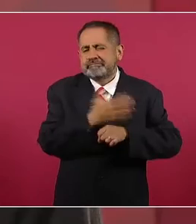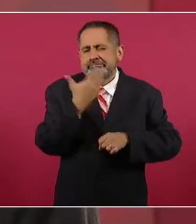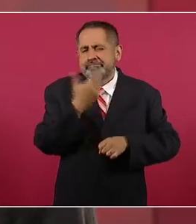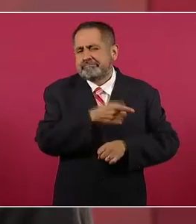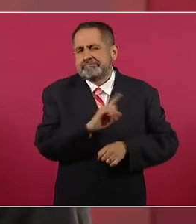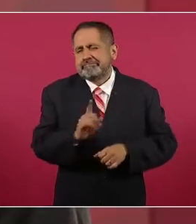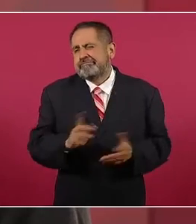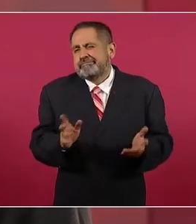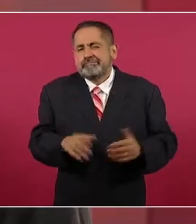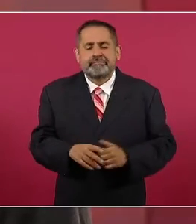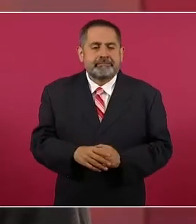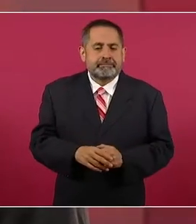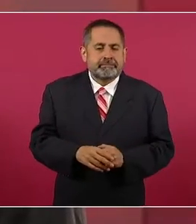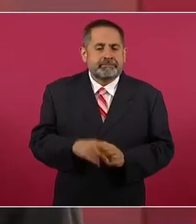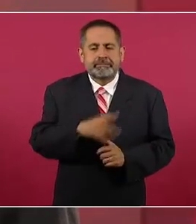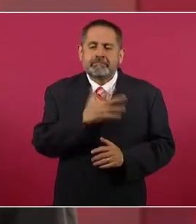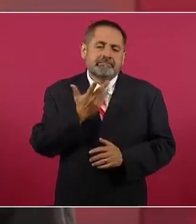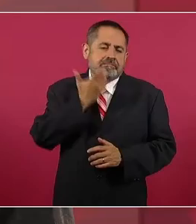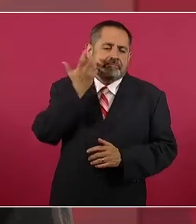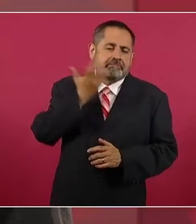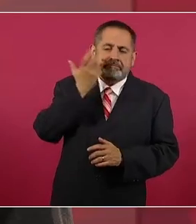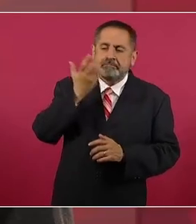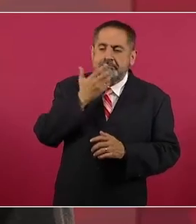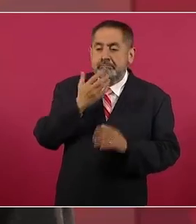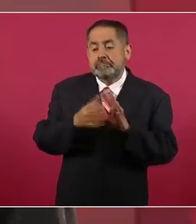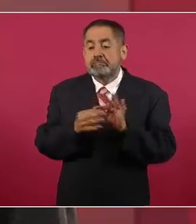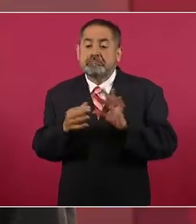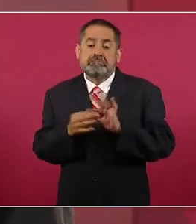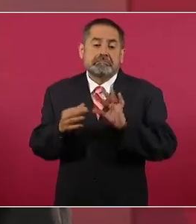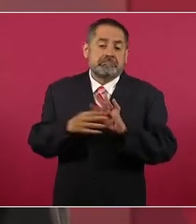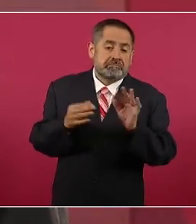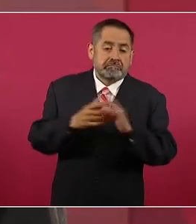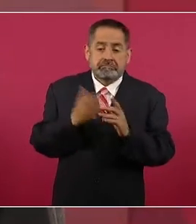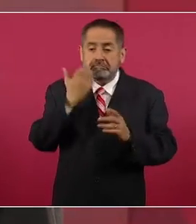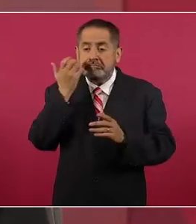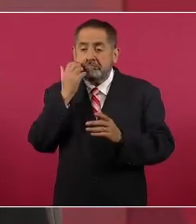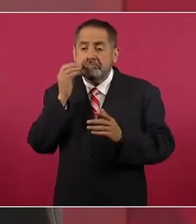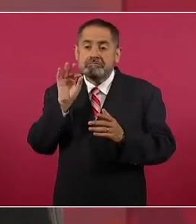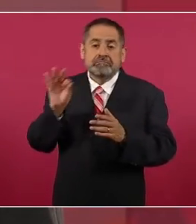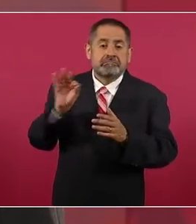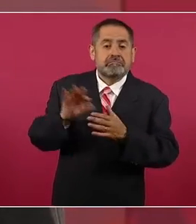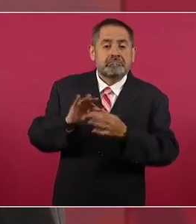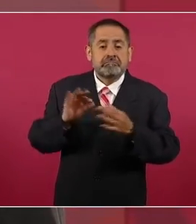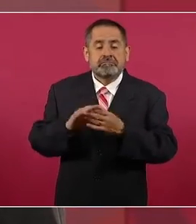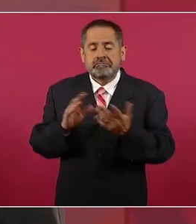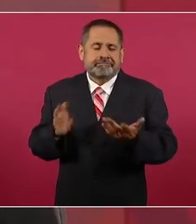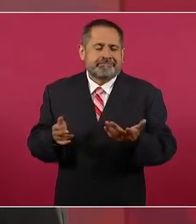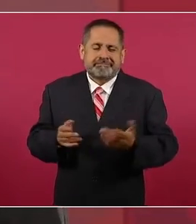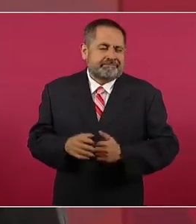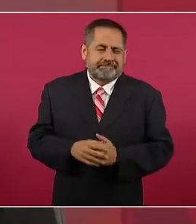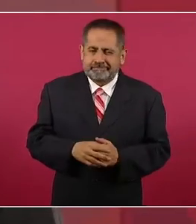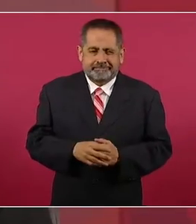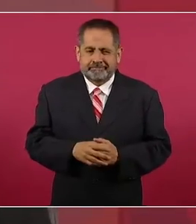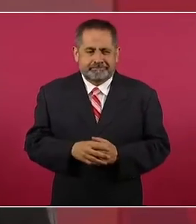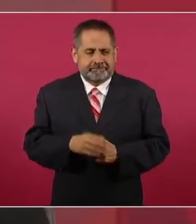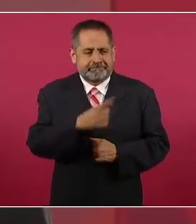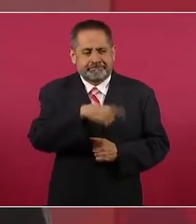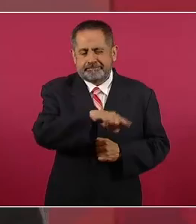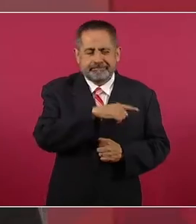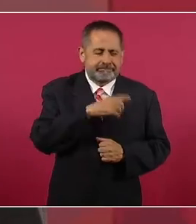Está sesgado, es tendencioso, y lo que busca